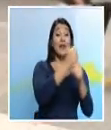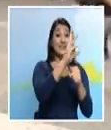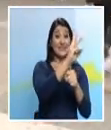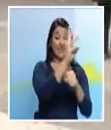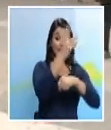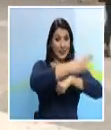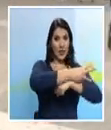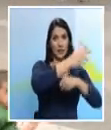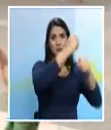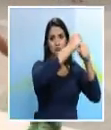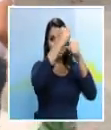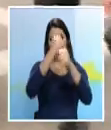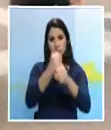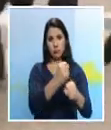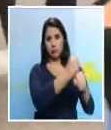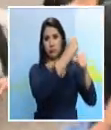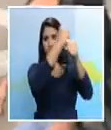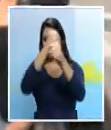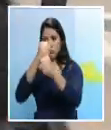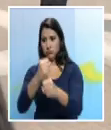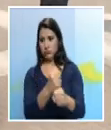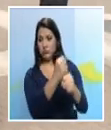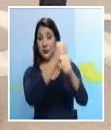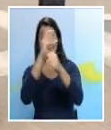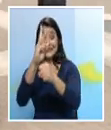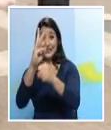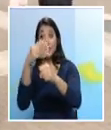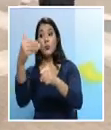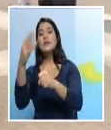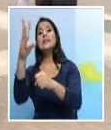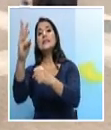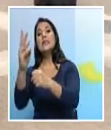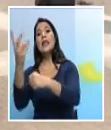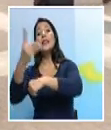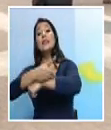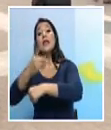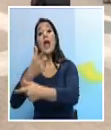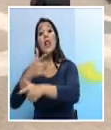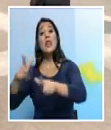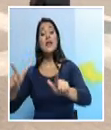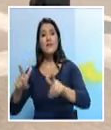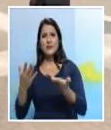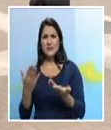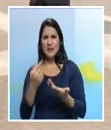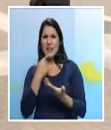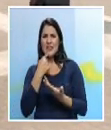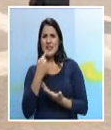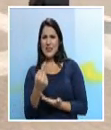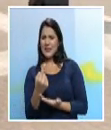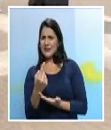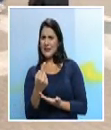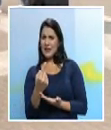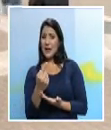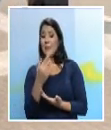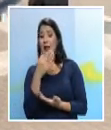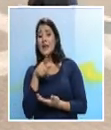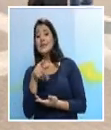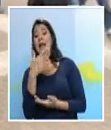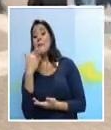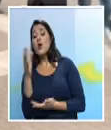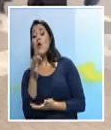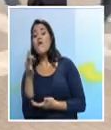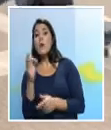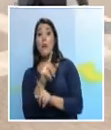libres es el más adecuado para la calidad de vida de cada uno y cada una de los policías. Pero para el director de la Fuerza Pública